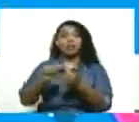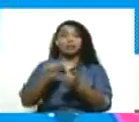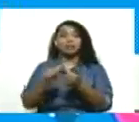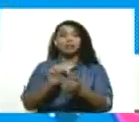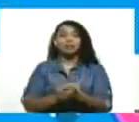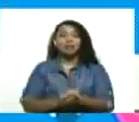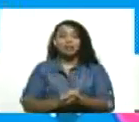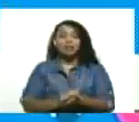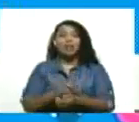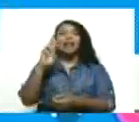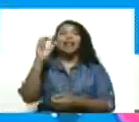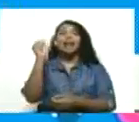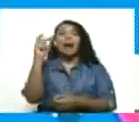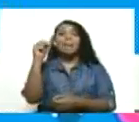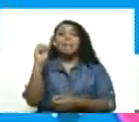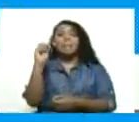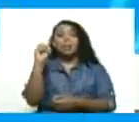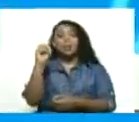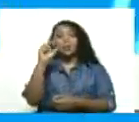Ramón grosfoguel